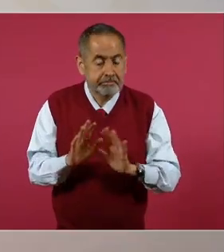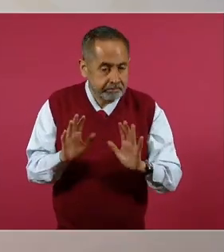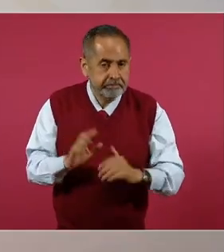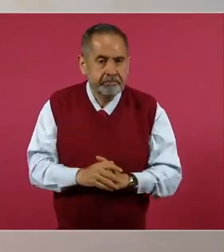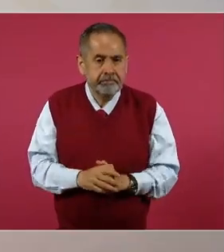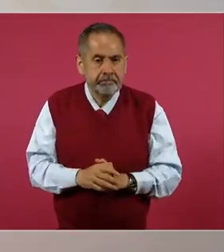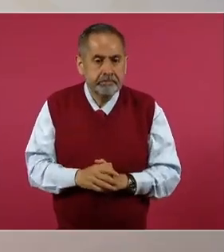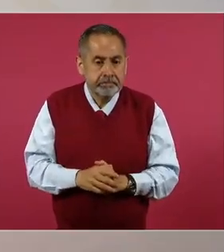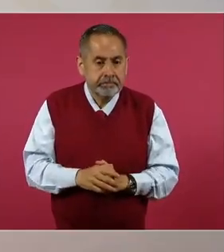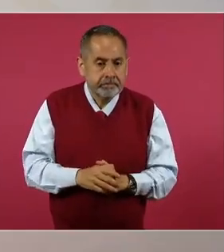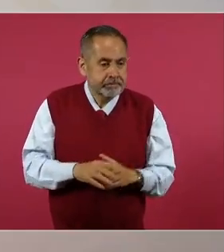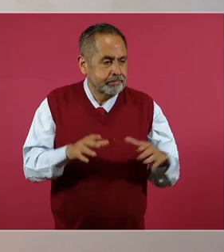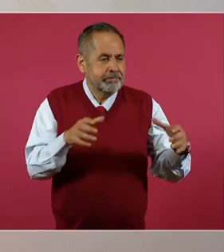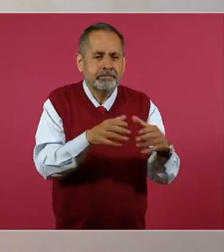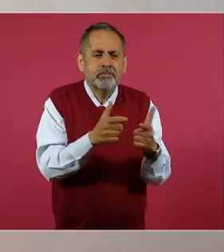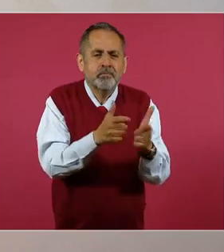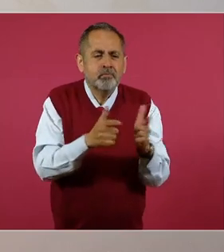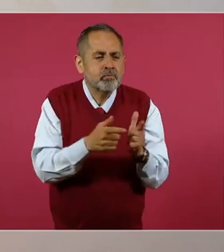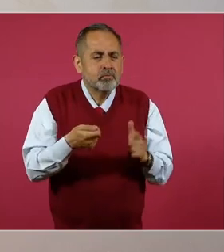de los del Yunque